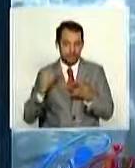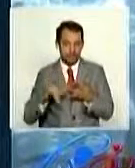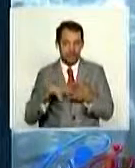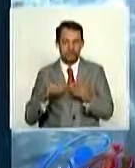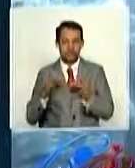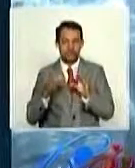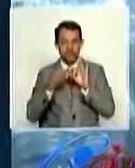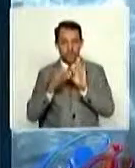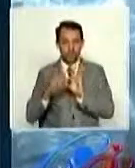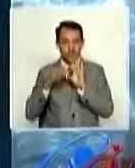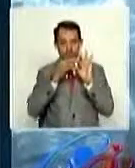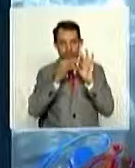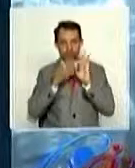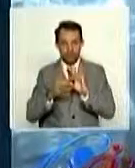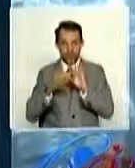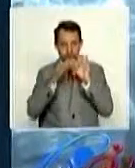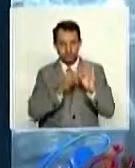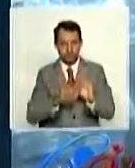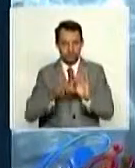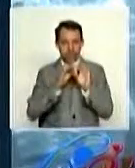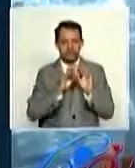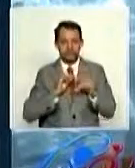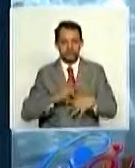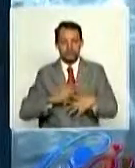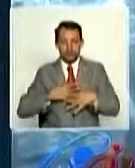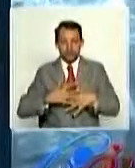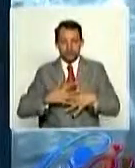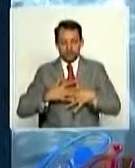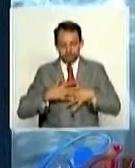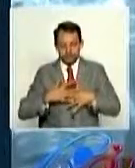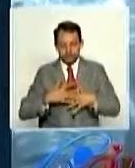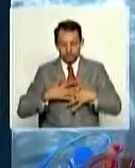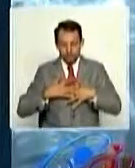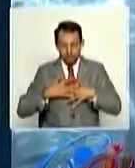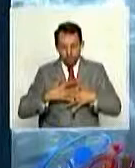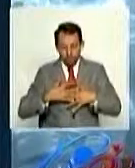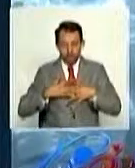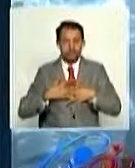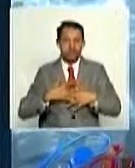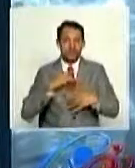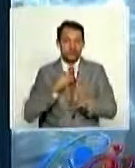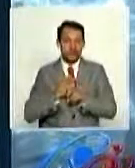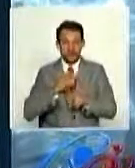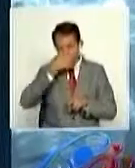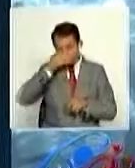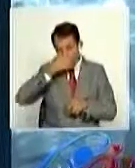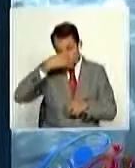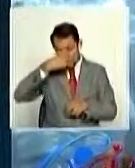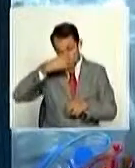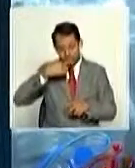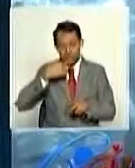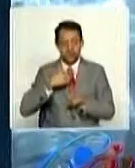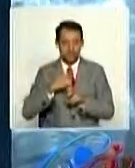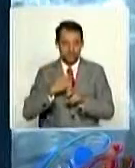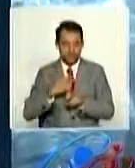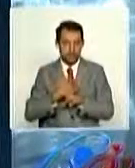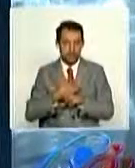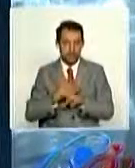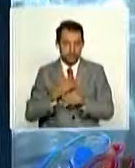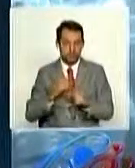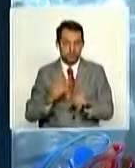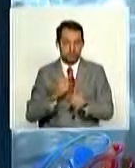con problemas respiratorios, con gripas frecuentes, con este tipo de cosas, y puede tener el origen en un problema